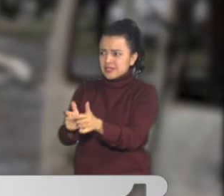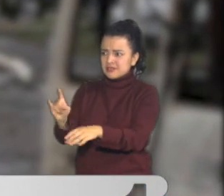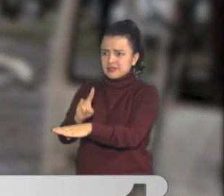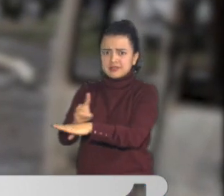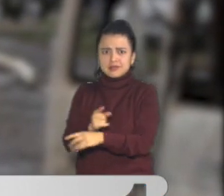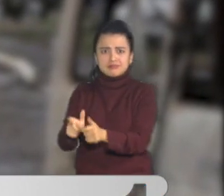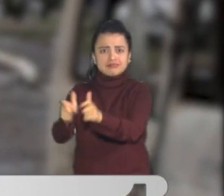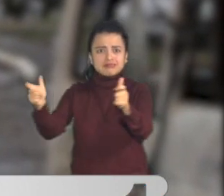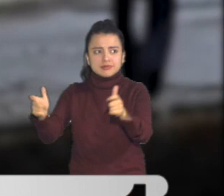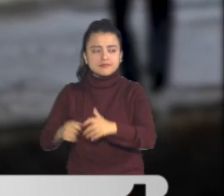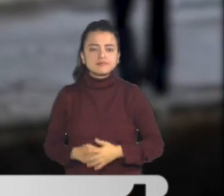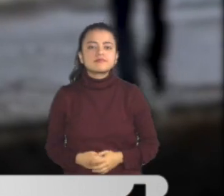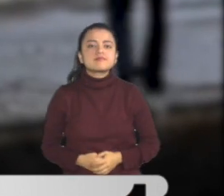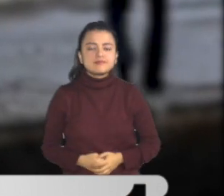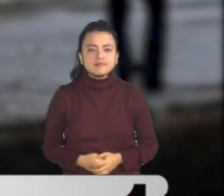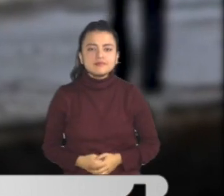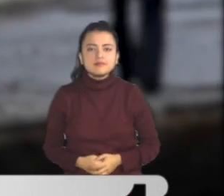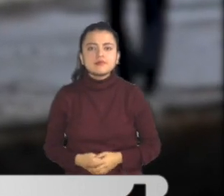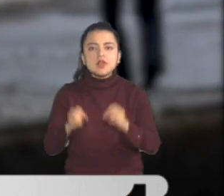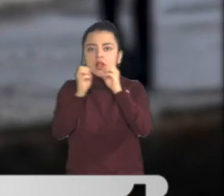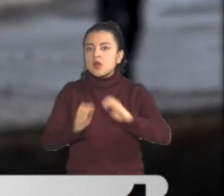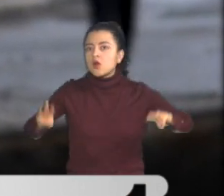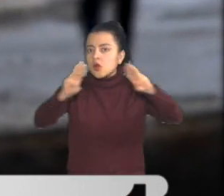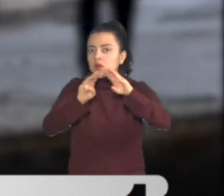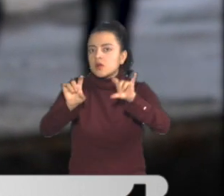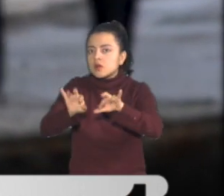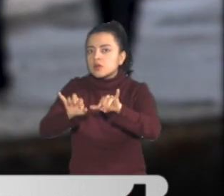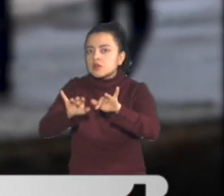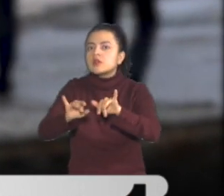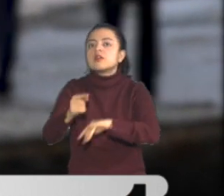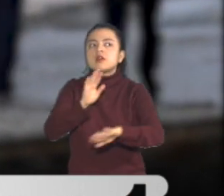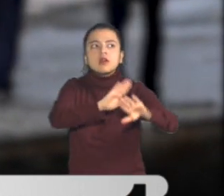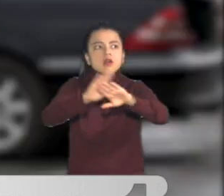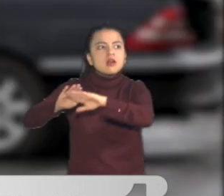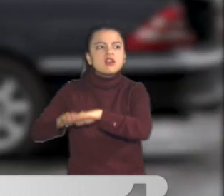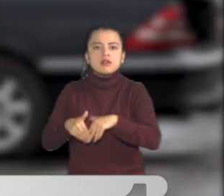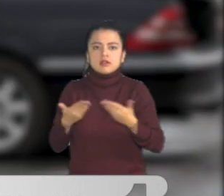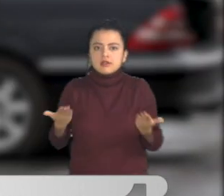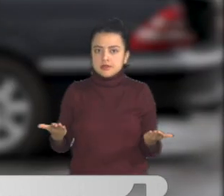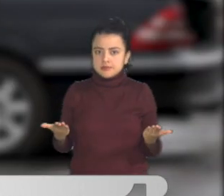La Oficina de Organización de Naciones Unidas en Ucrania reportó que al menos